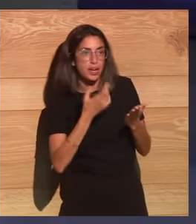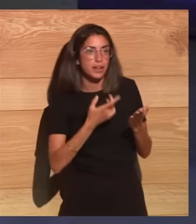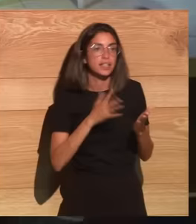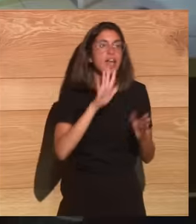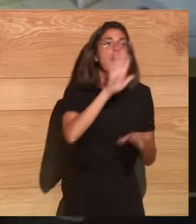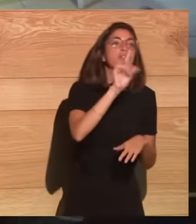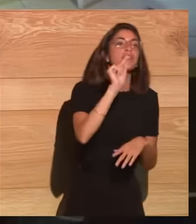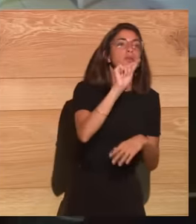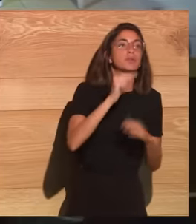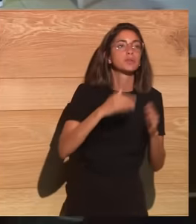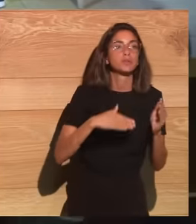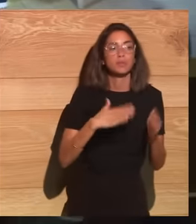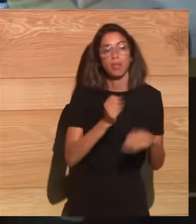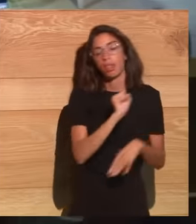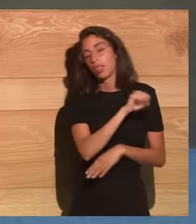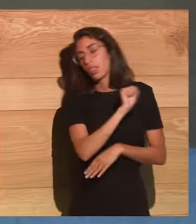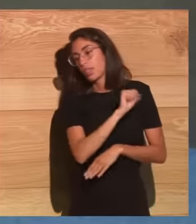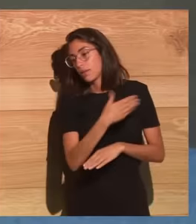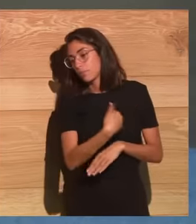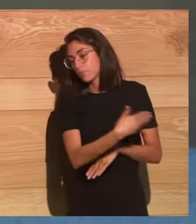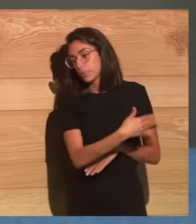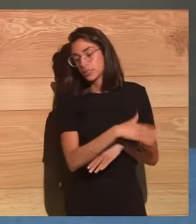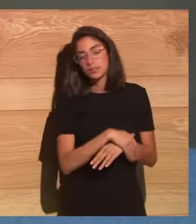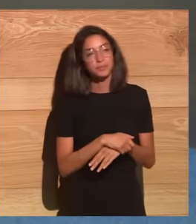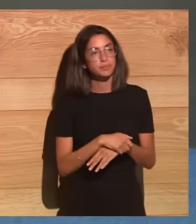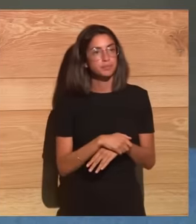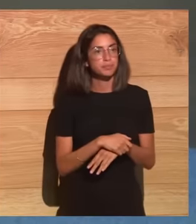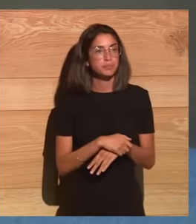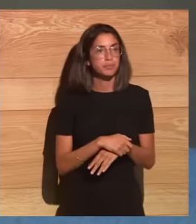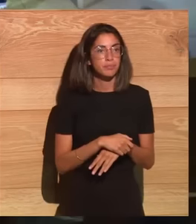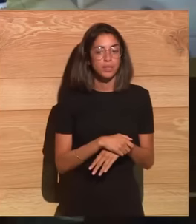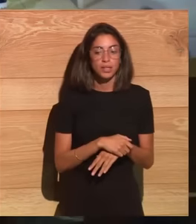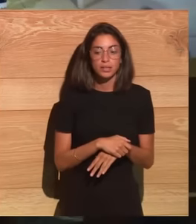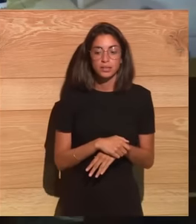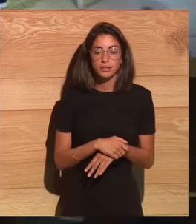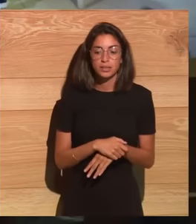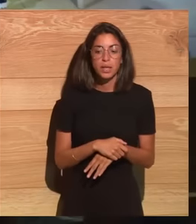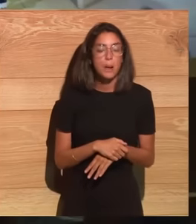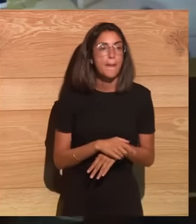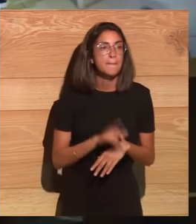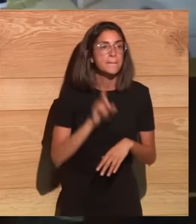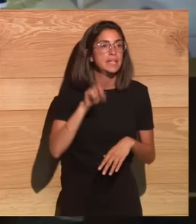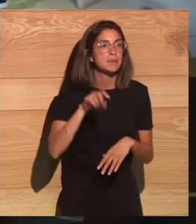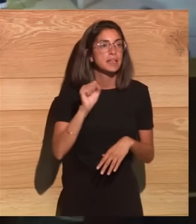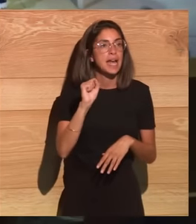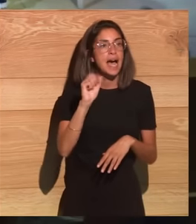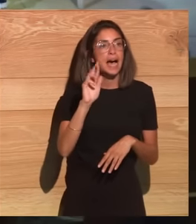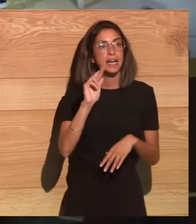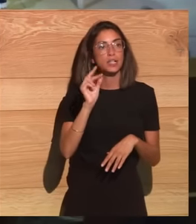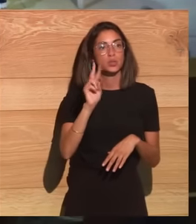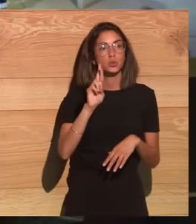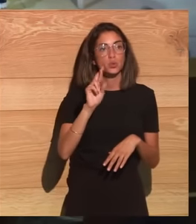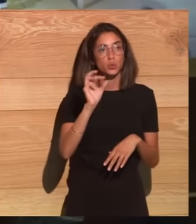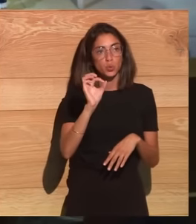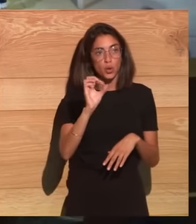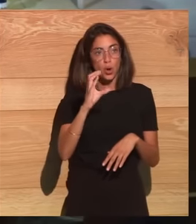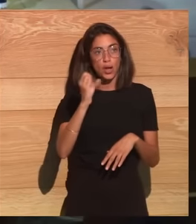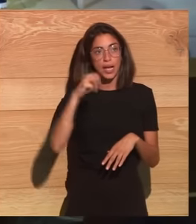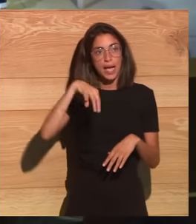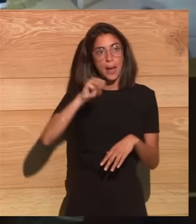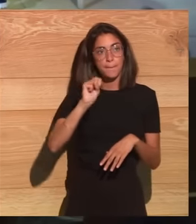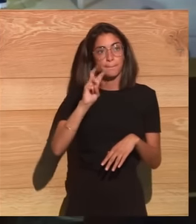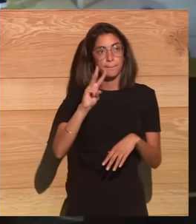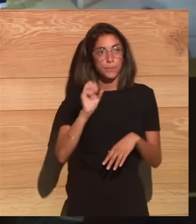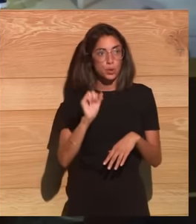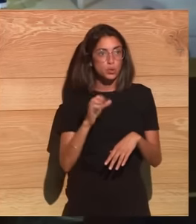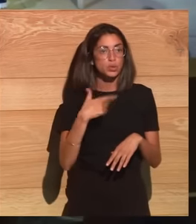venga, no quería las frases enteras. Esto es como el del dragones... En el que hablábamos de Arturo Campos, el ingeniero mexicano que salvó a toda la gente